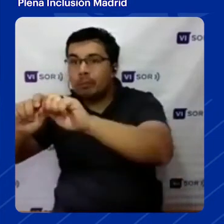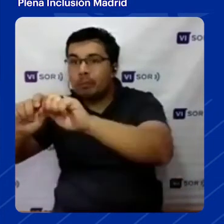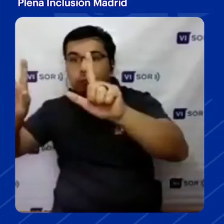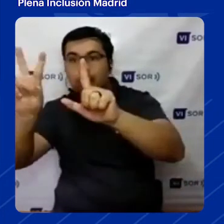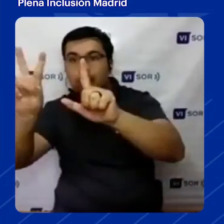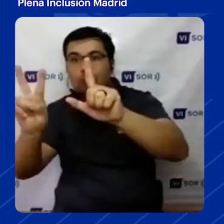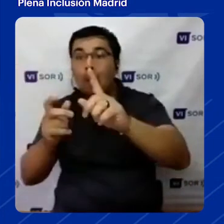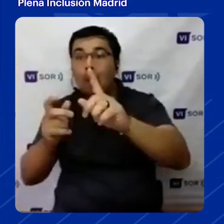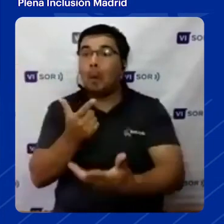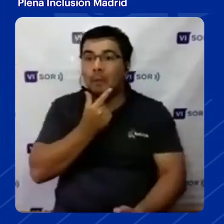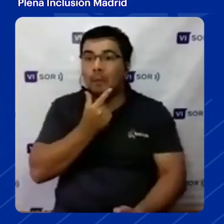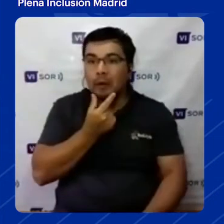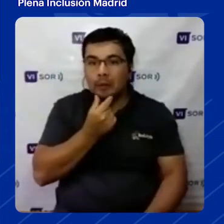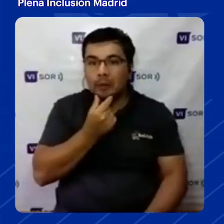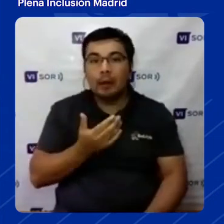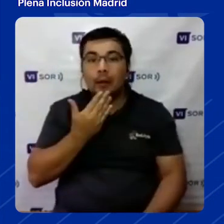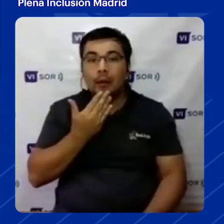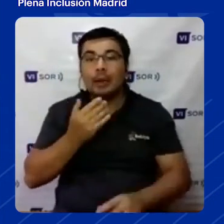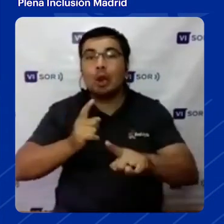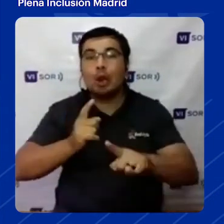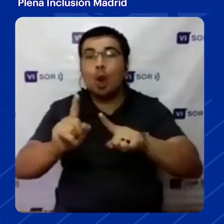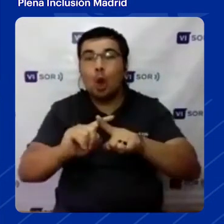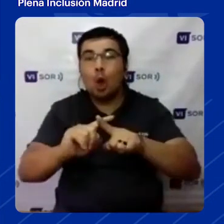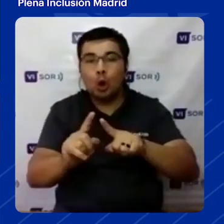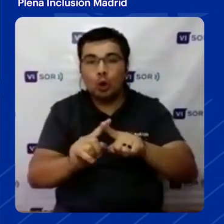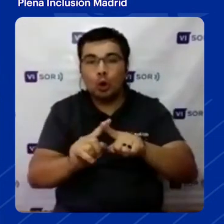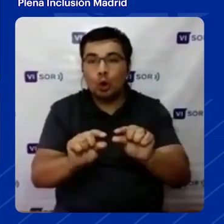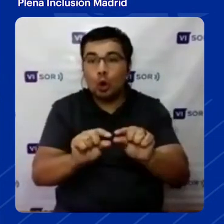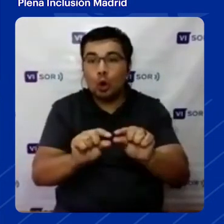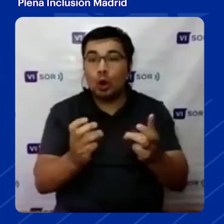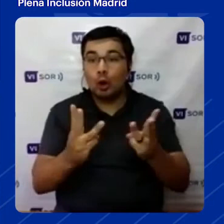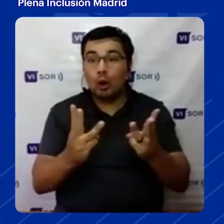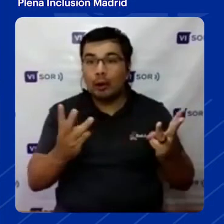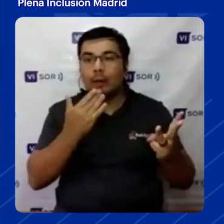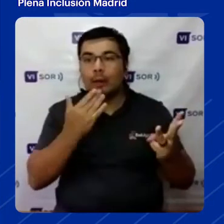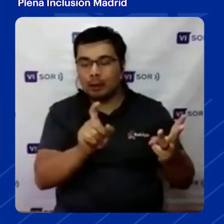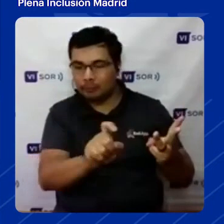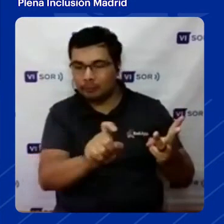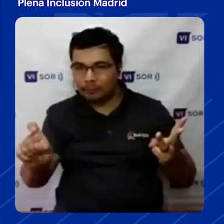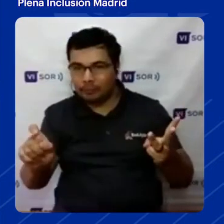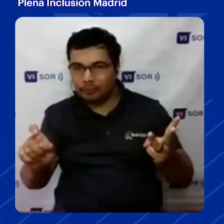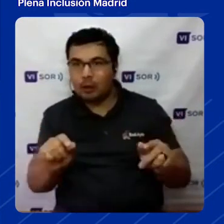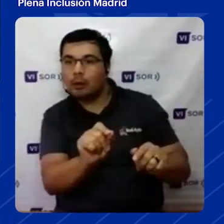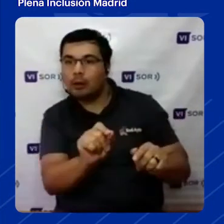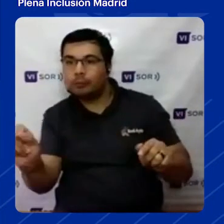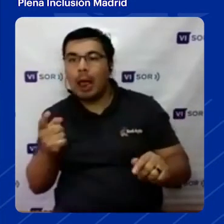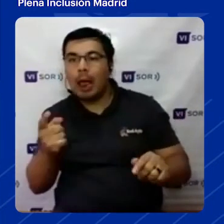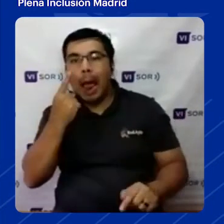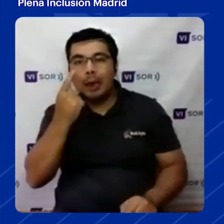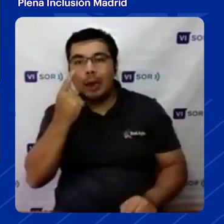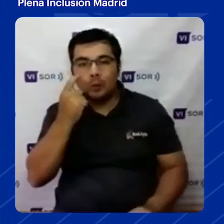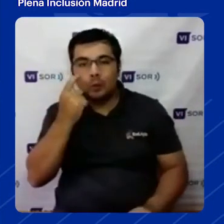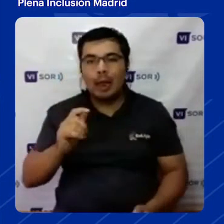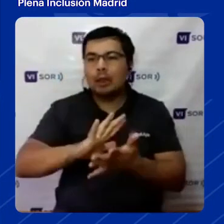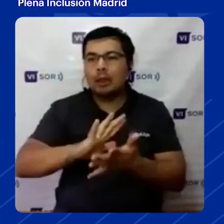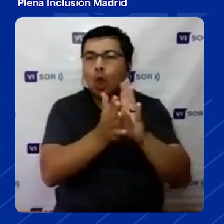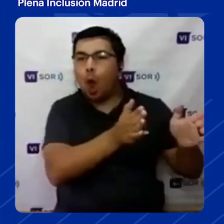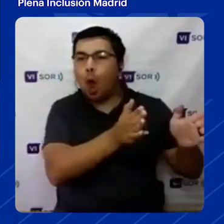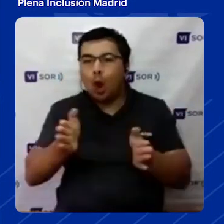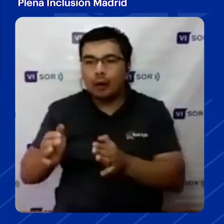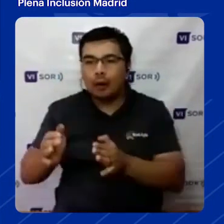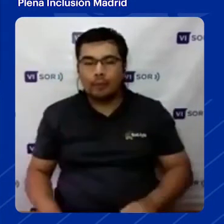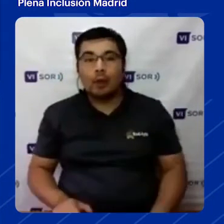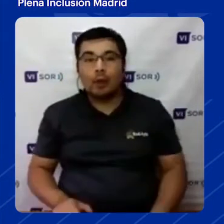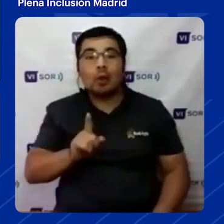enlaces y como ven también el texto está muy ordenado. Es decir, tener nacionalidad, cumplir unos límites